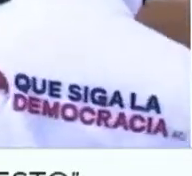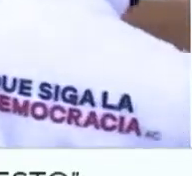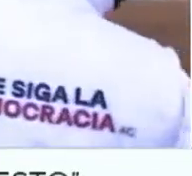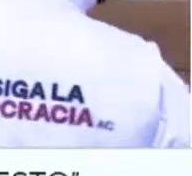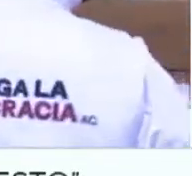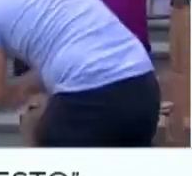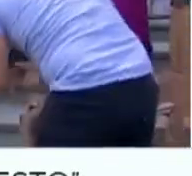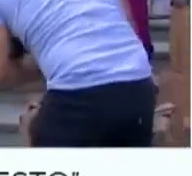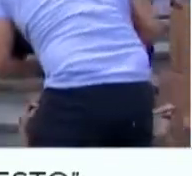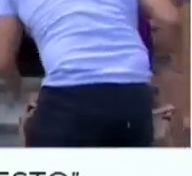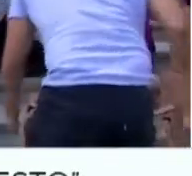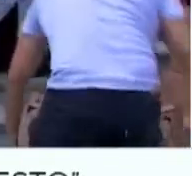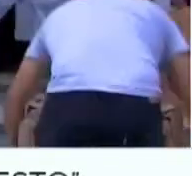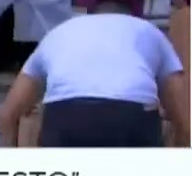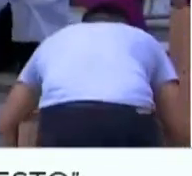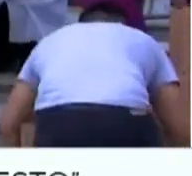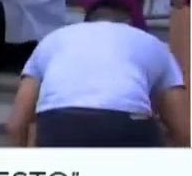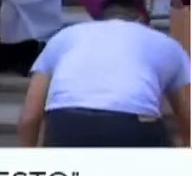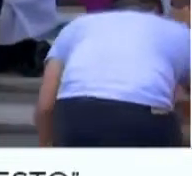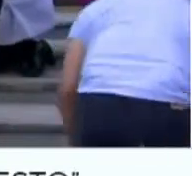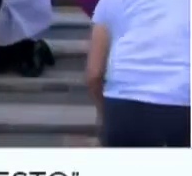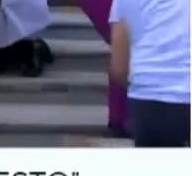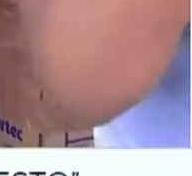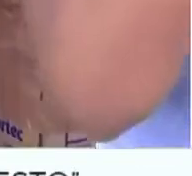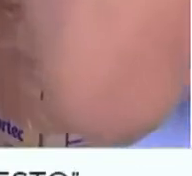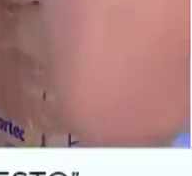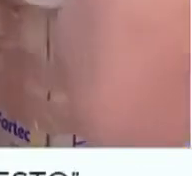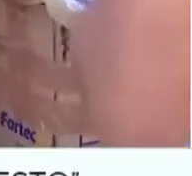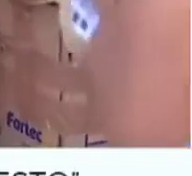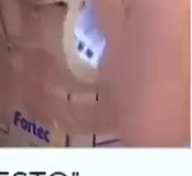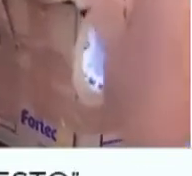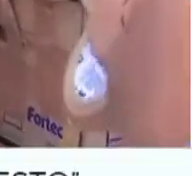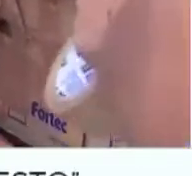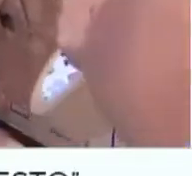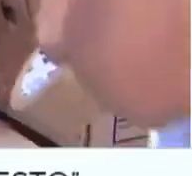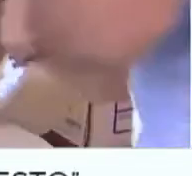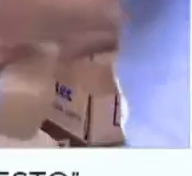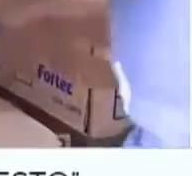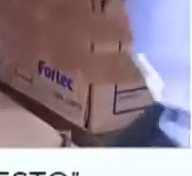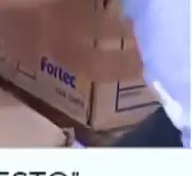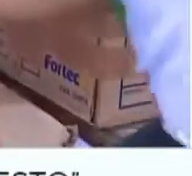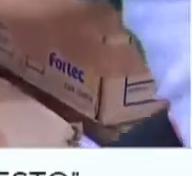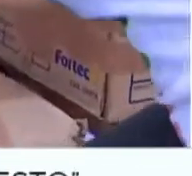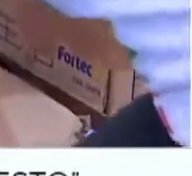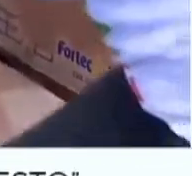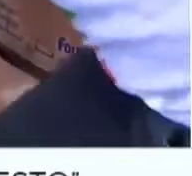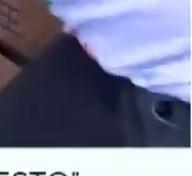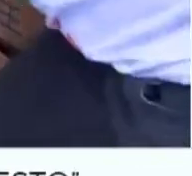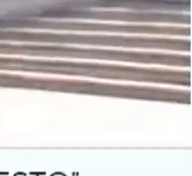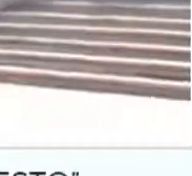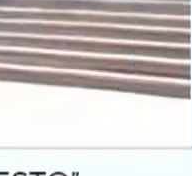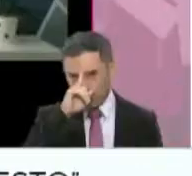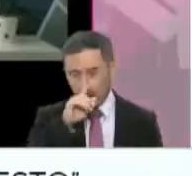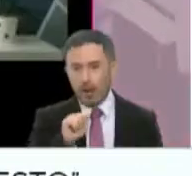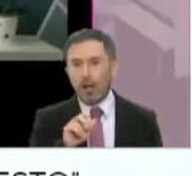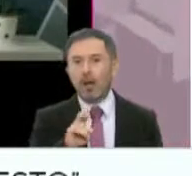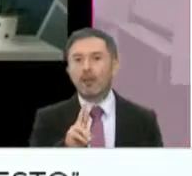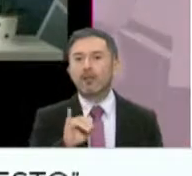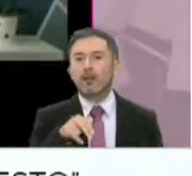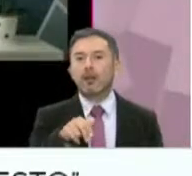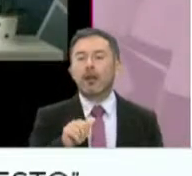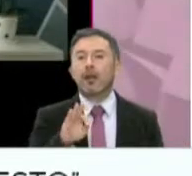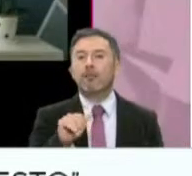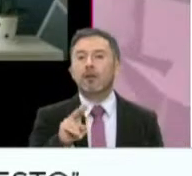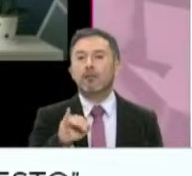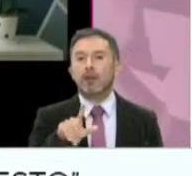de 1.500 millones de pesos para esto, que es el dinero, digamos, que puede destinar a revocación de mandato, y que la Corte le diga, lo puedes